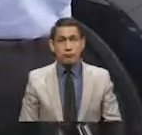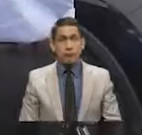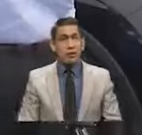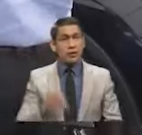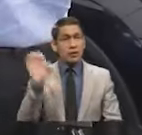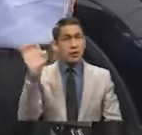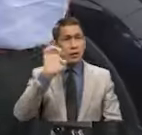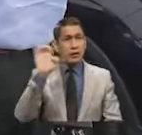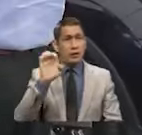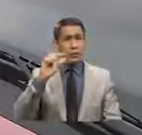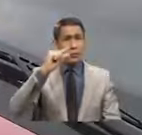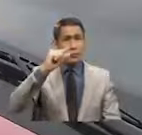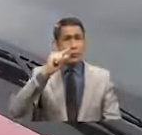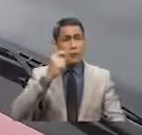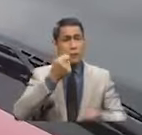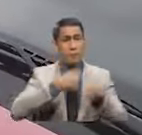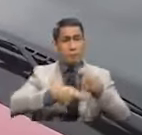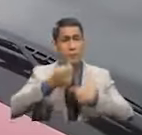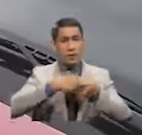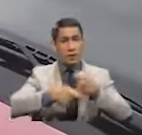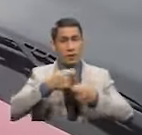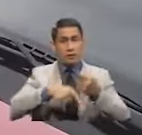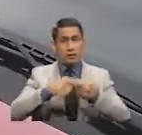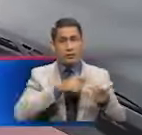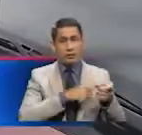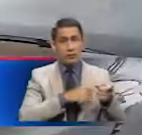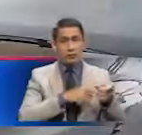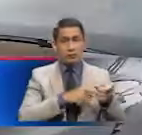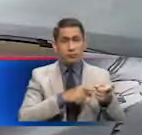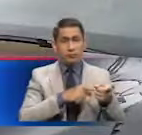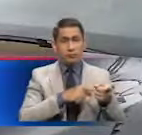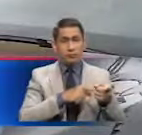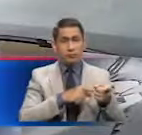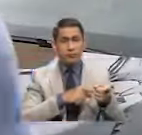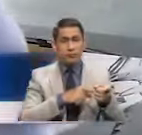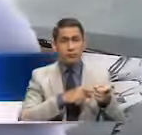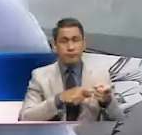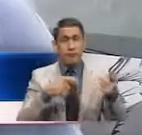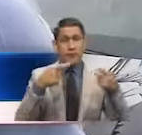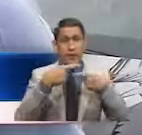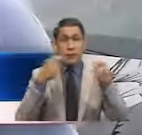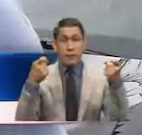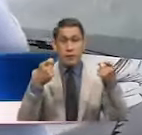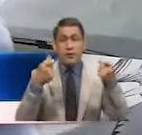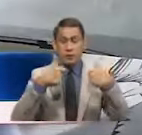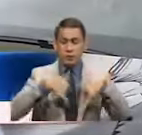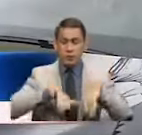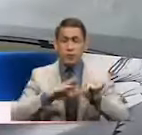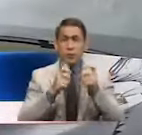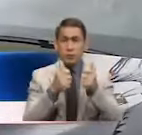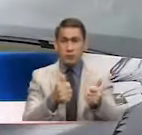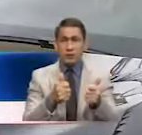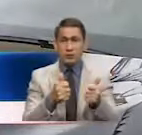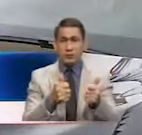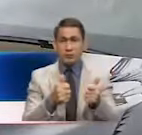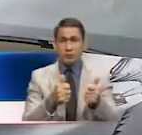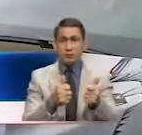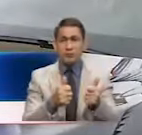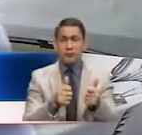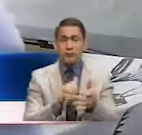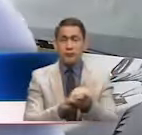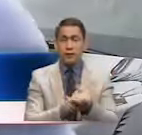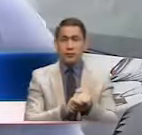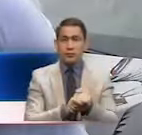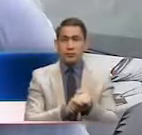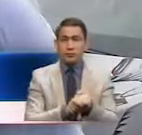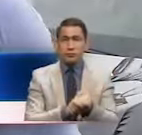bajas, en febrero ya tuvimos una pequeña recuperación. Ahora en marzo vamos bien, por lo menos de lo que va del mes, estamos con un